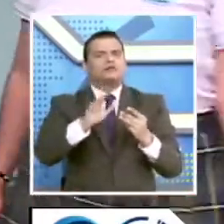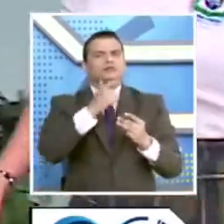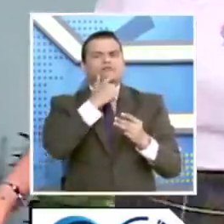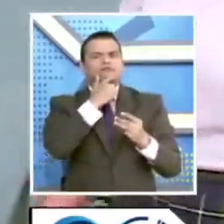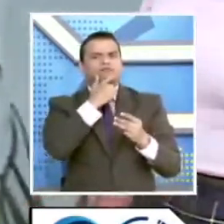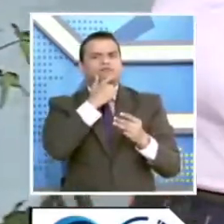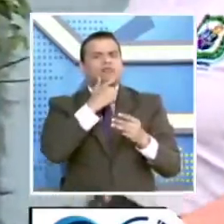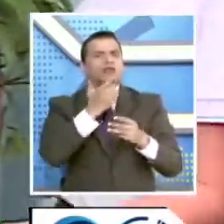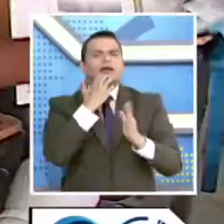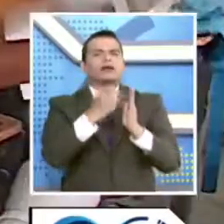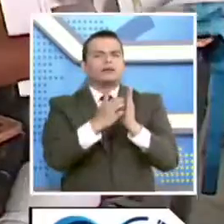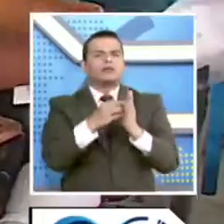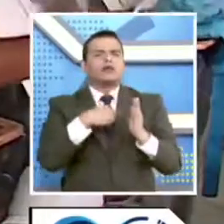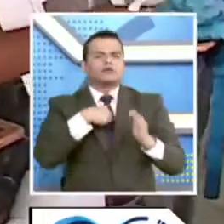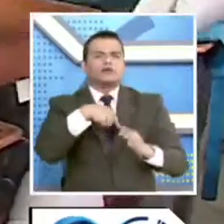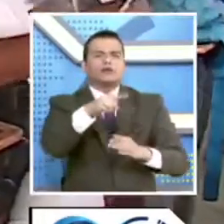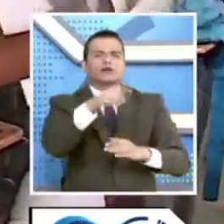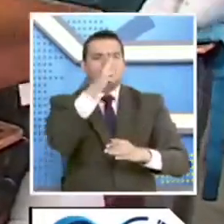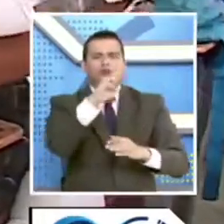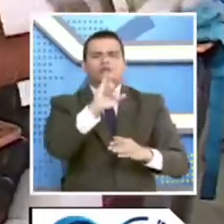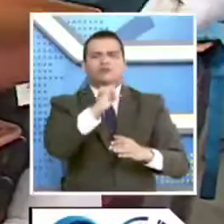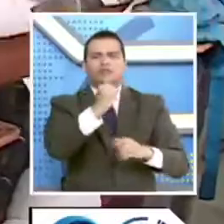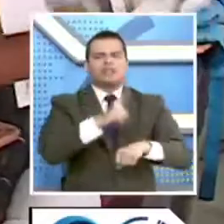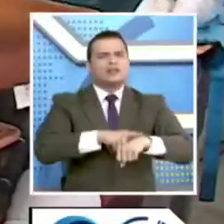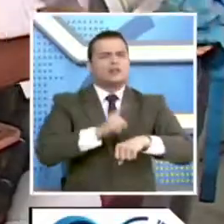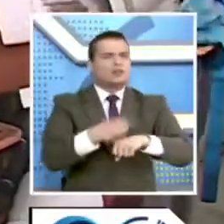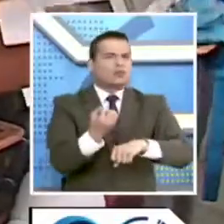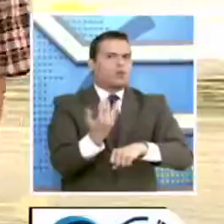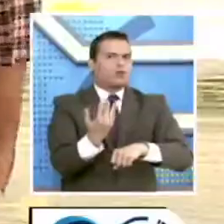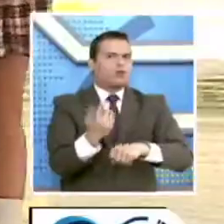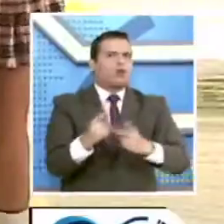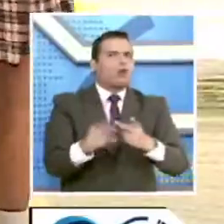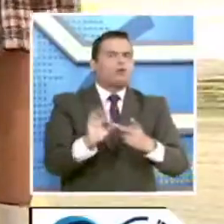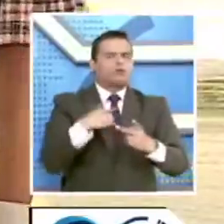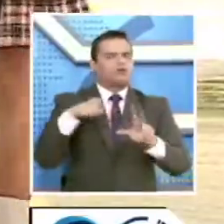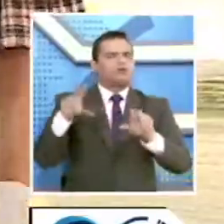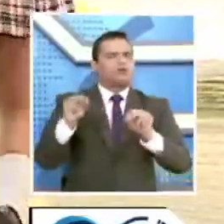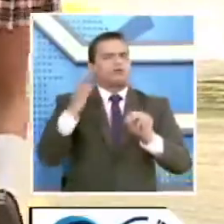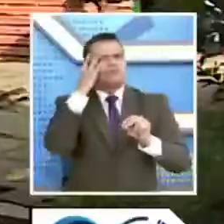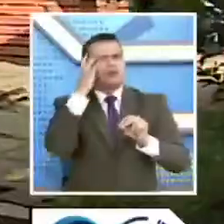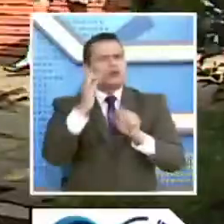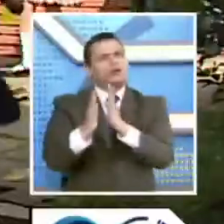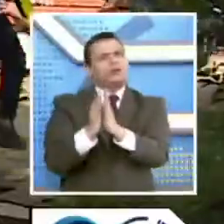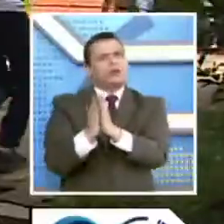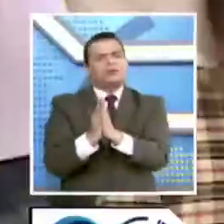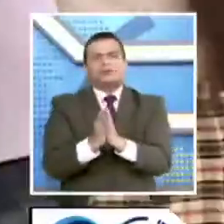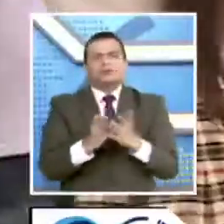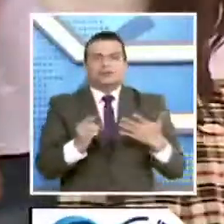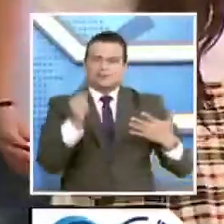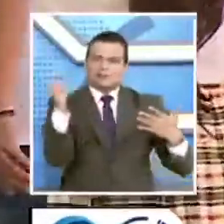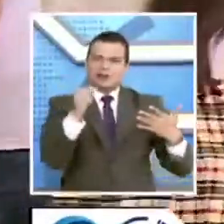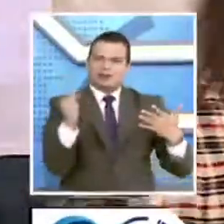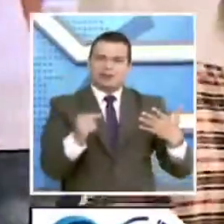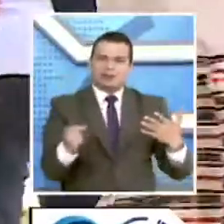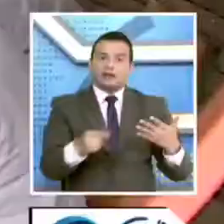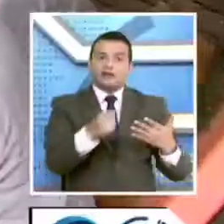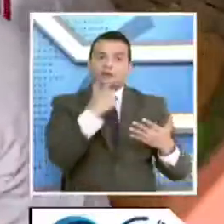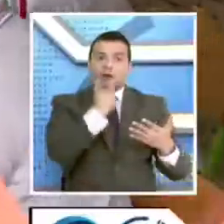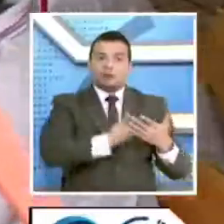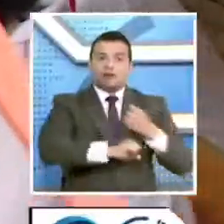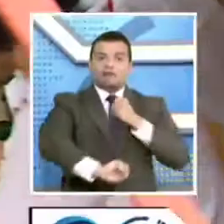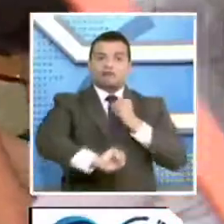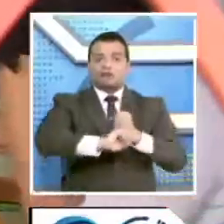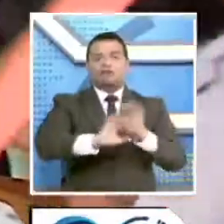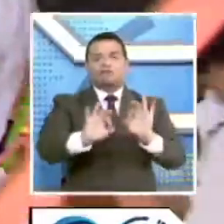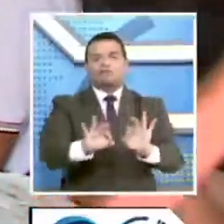hijo a la institución o si por el contrario no lo haría. Considero que aquí va a ser muy importante también ese apoyo por parte de los padres de